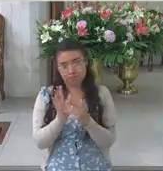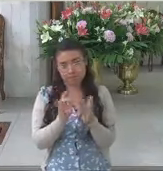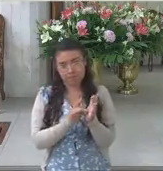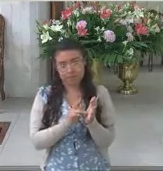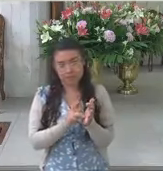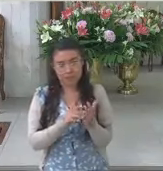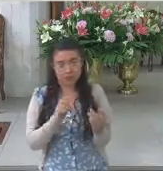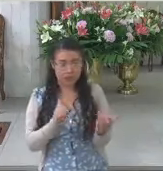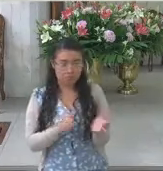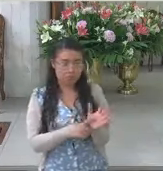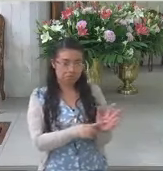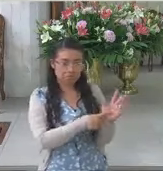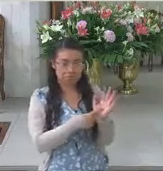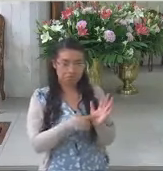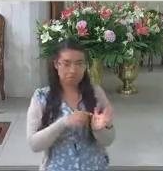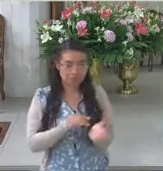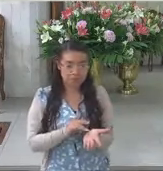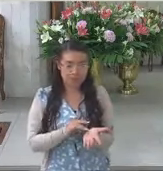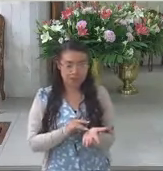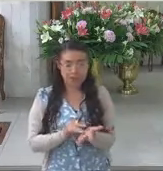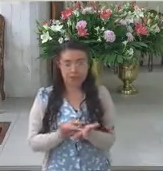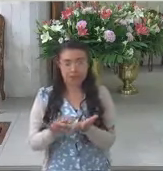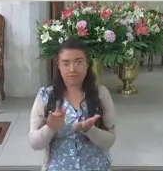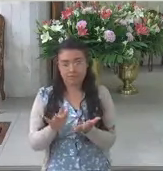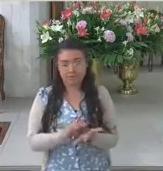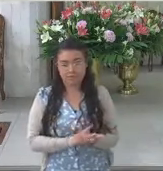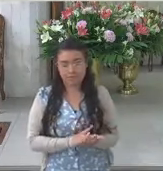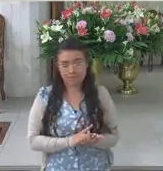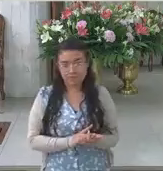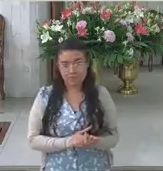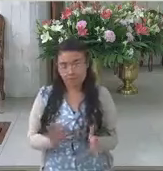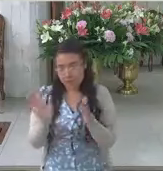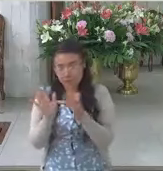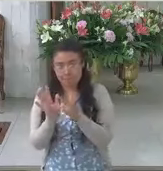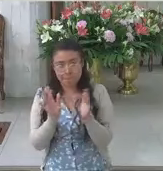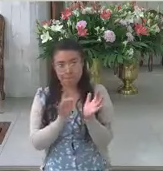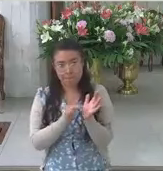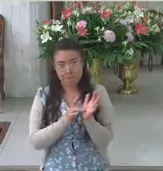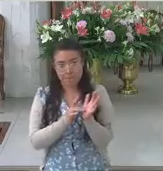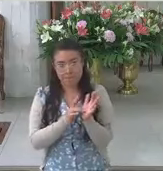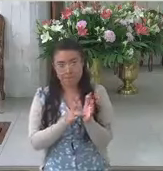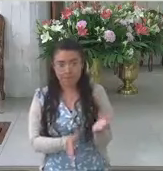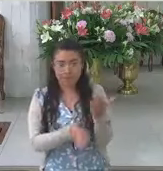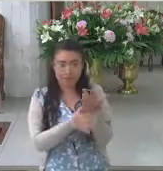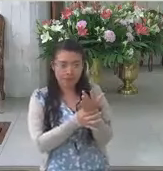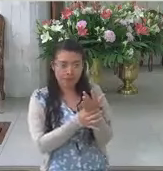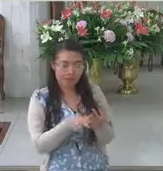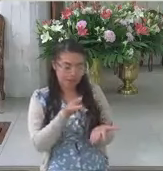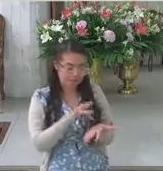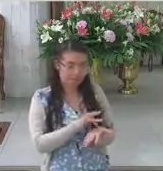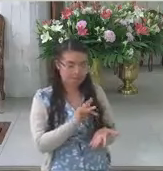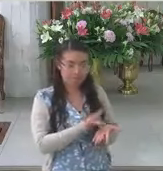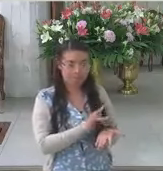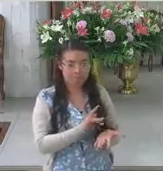Pablo os conjuro por Jesús el que predica Pablo y entonces el